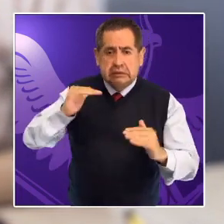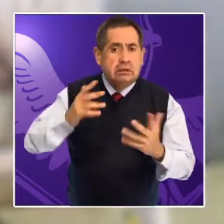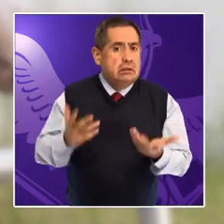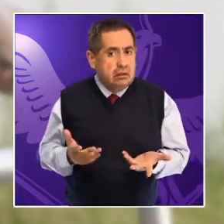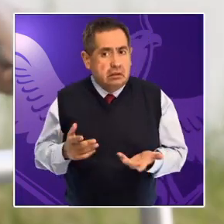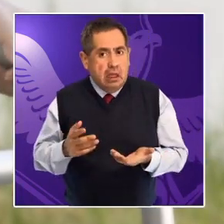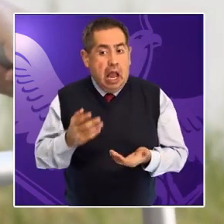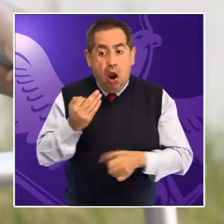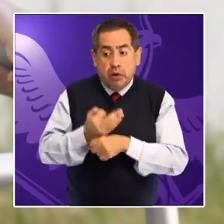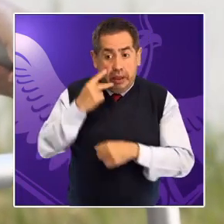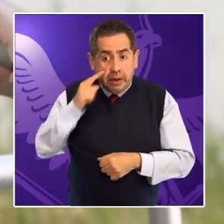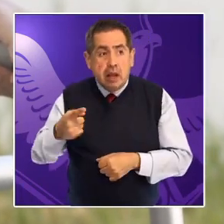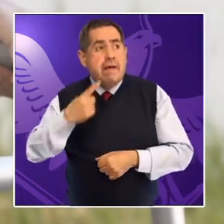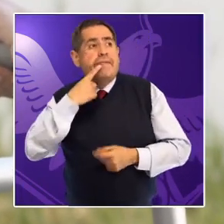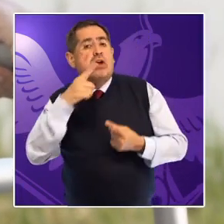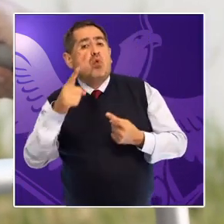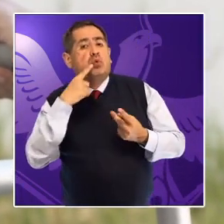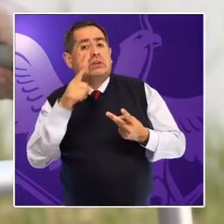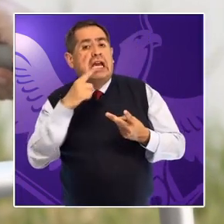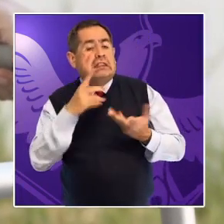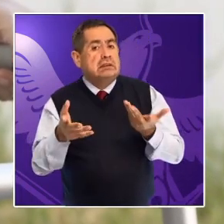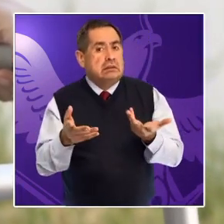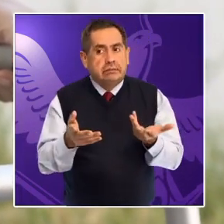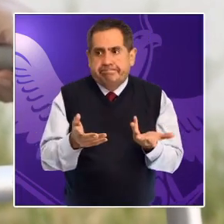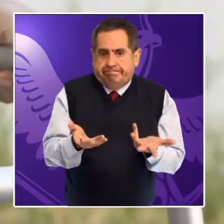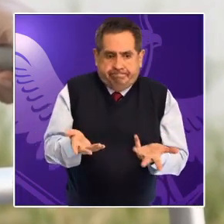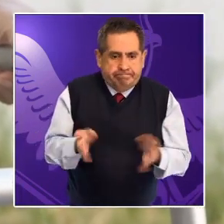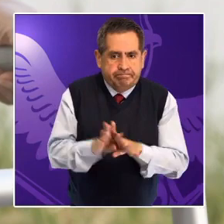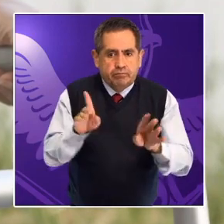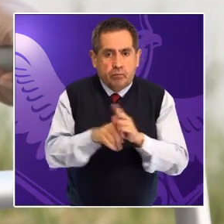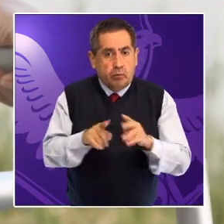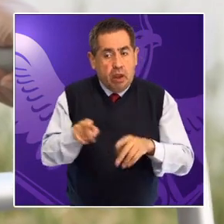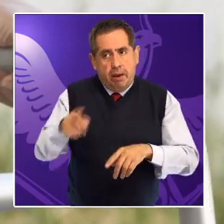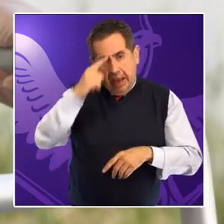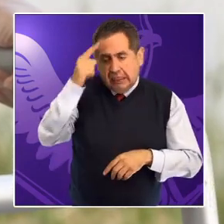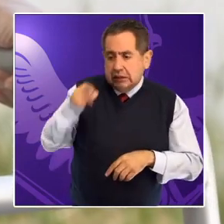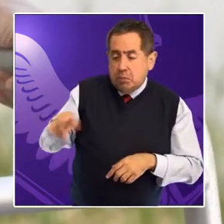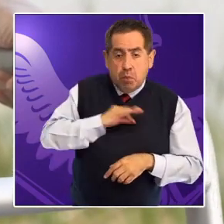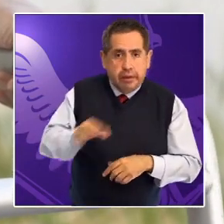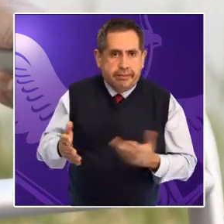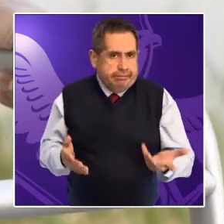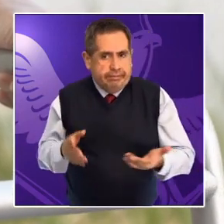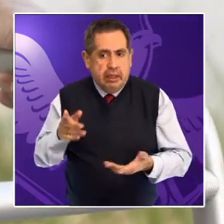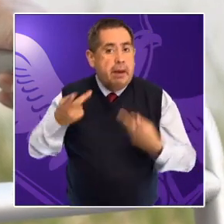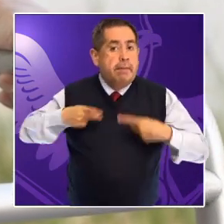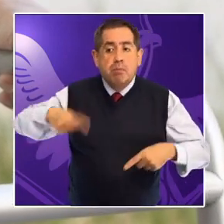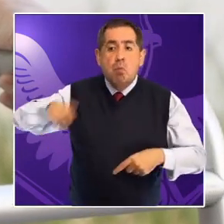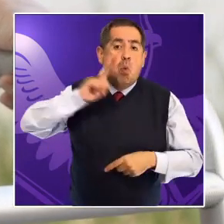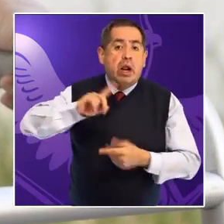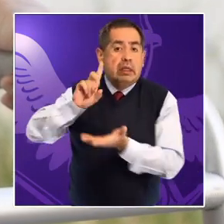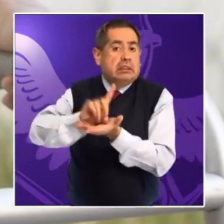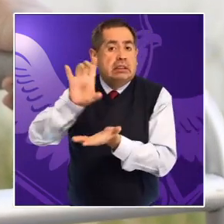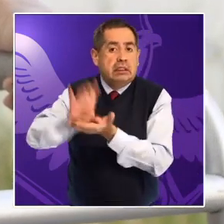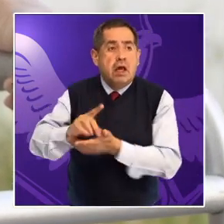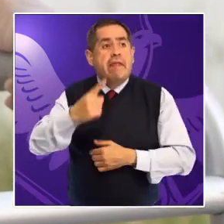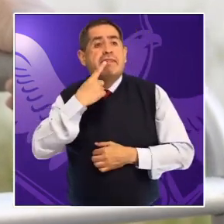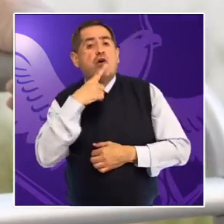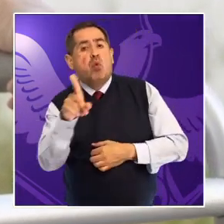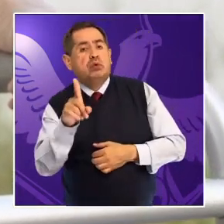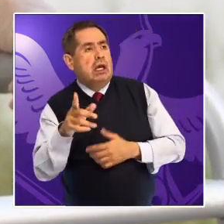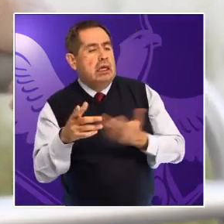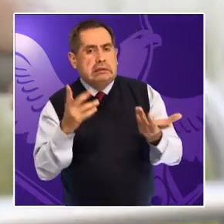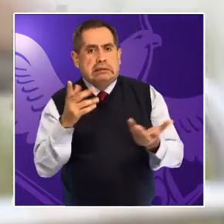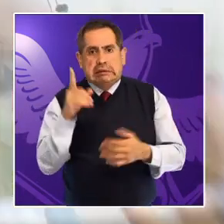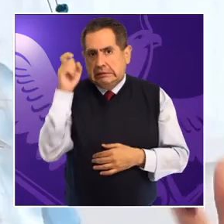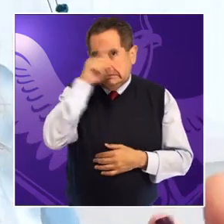denuncias por violencia de género o no están tan a disposición, que las mujeres con discapacidad tienen, por un lado, el